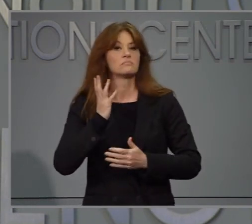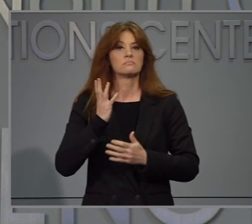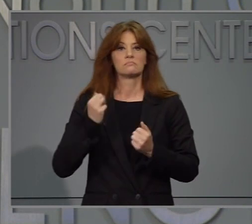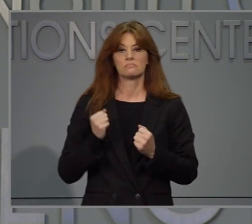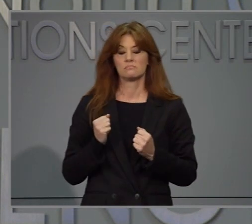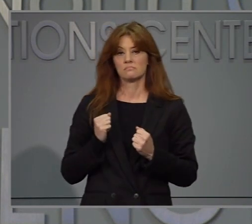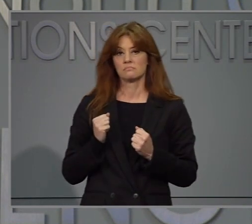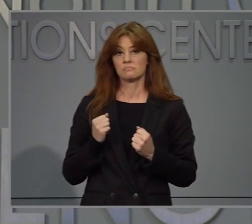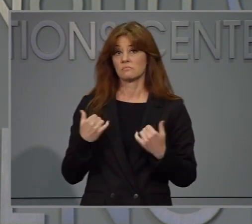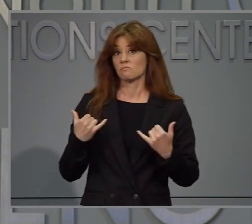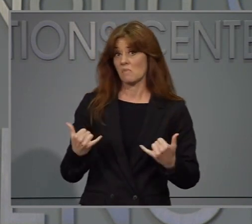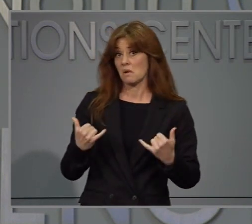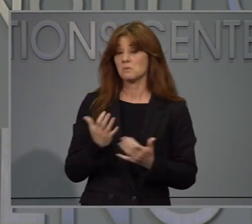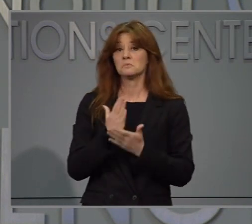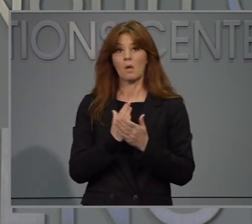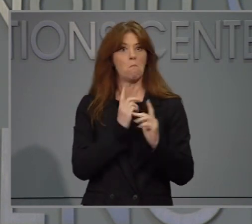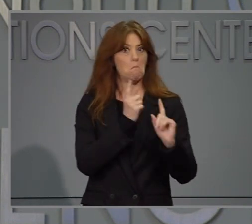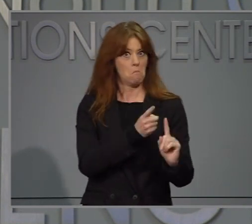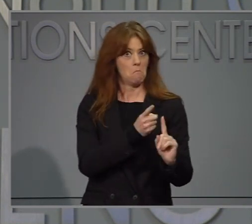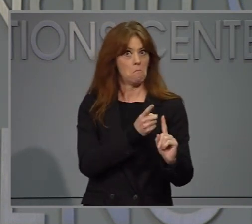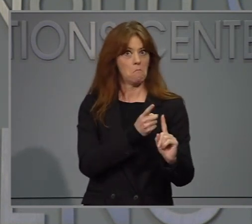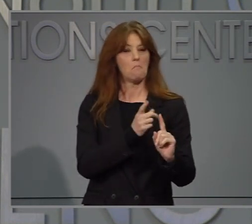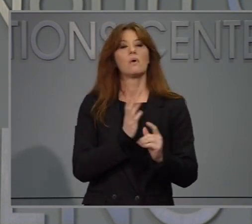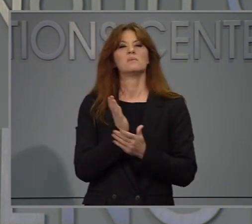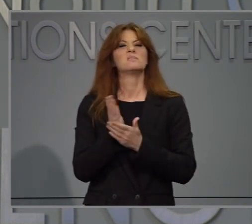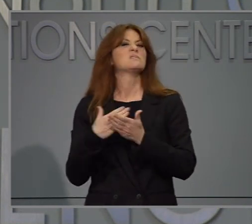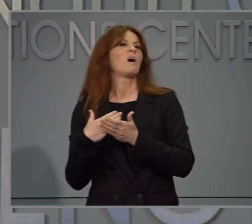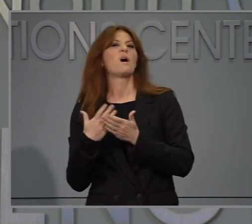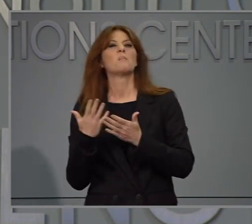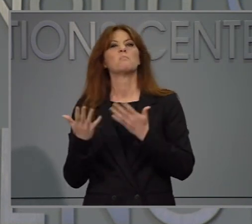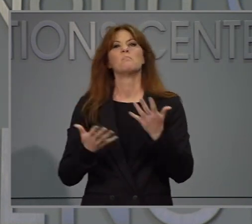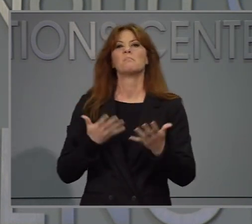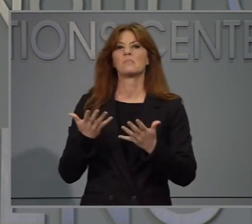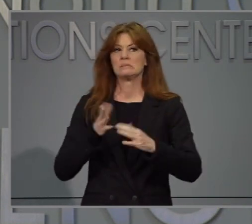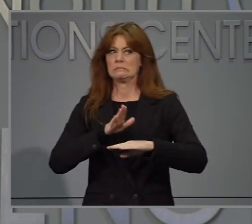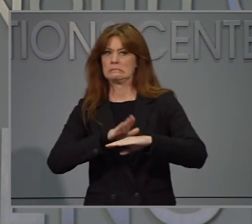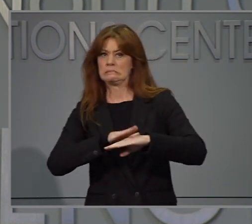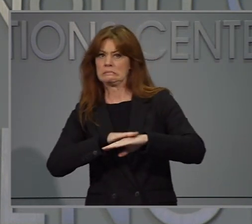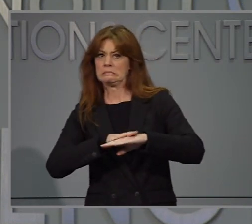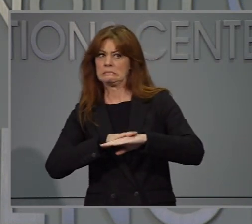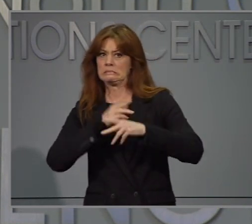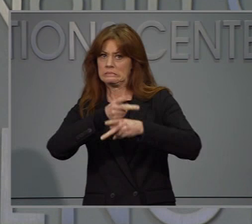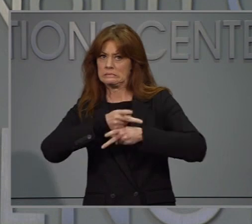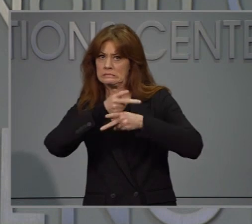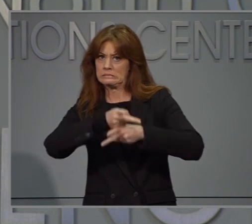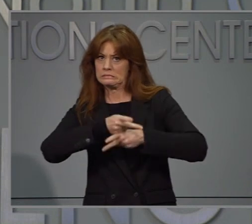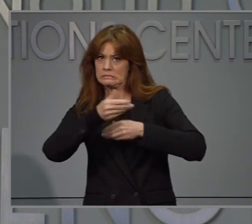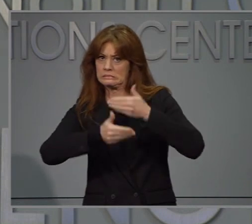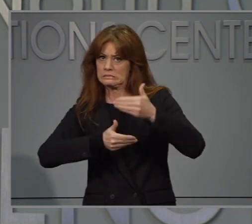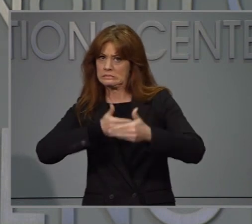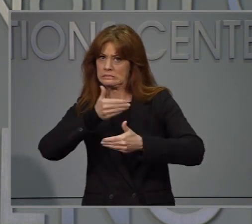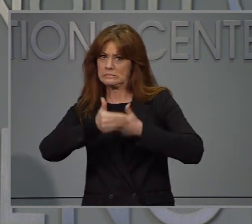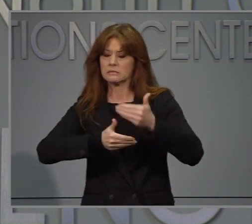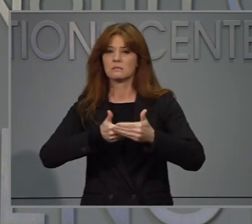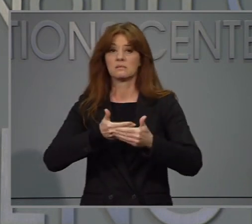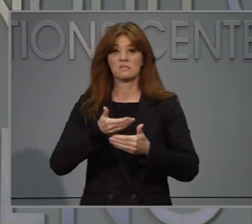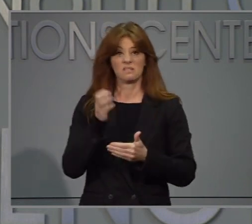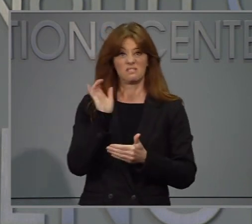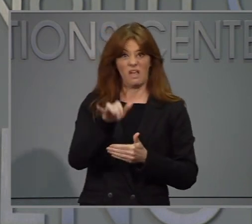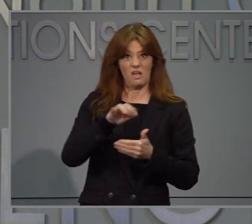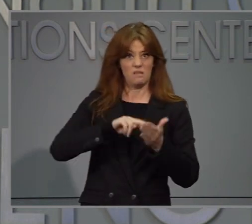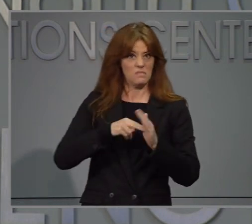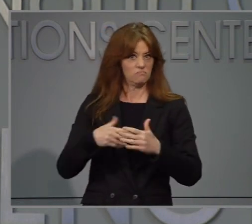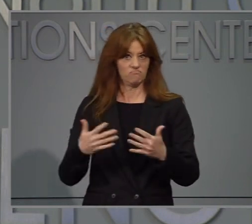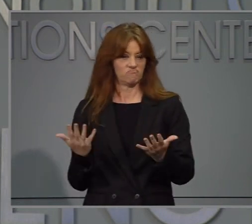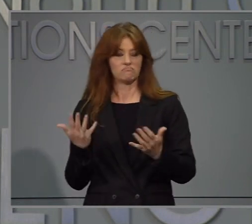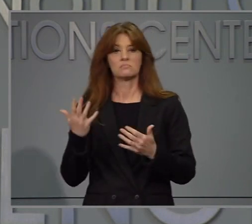Ahora mismo, algunas cosas van bien, pero hay algunas señales potenciales de advertencia. Pues bien,